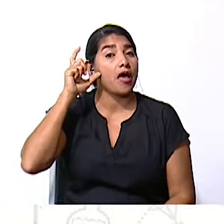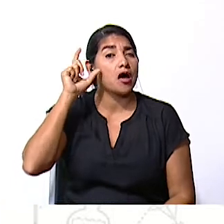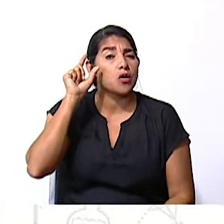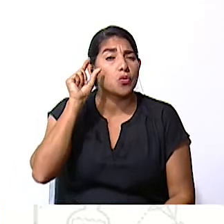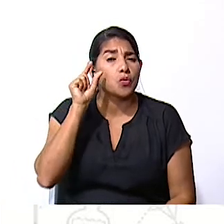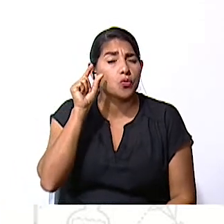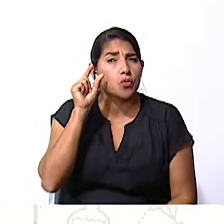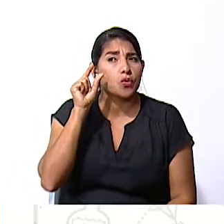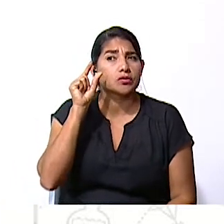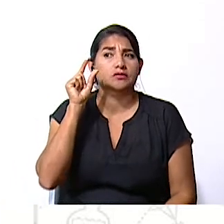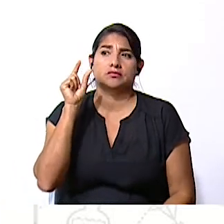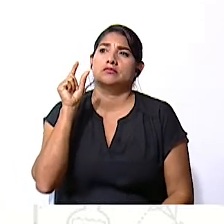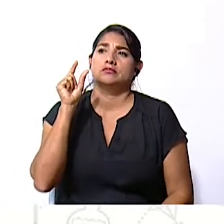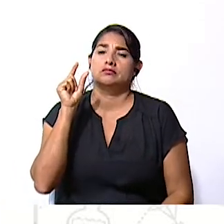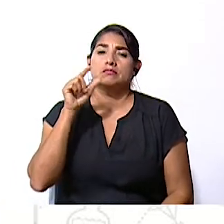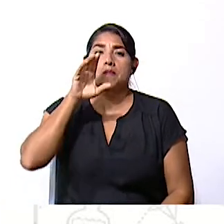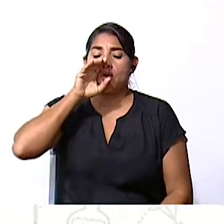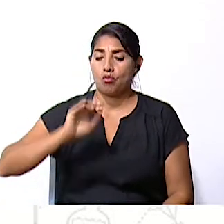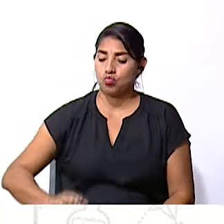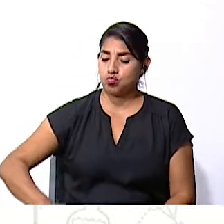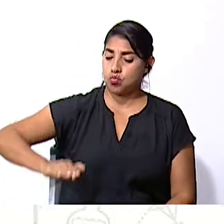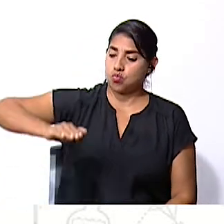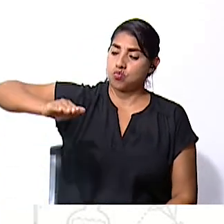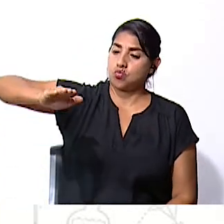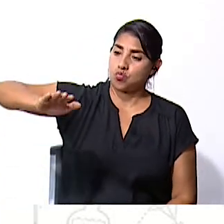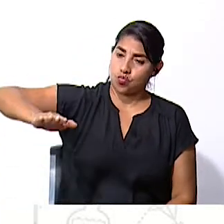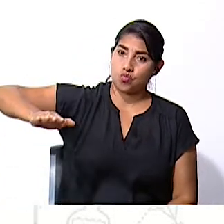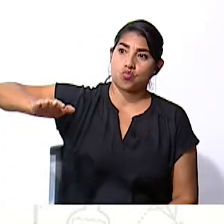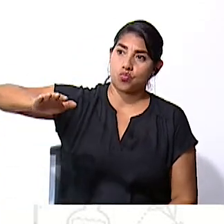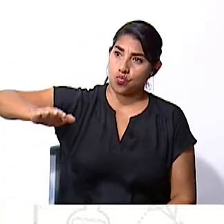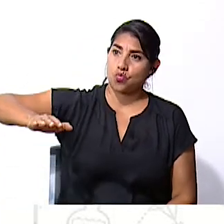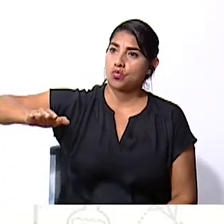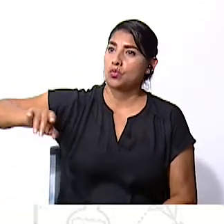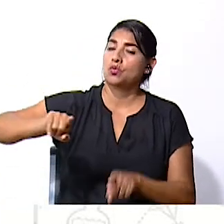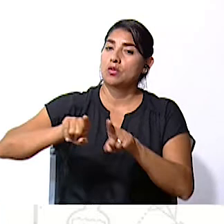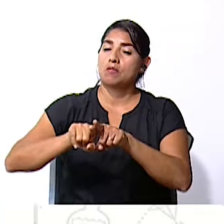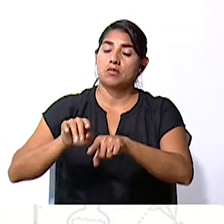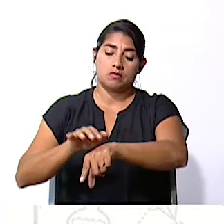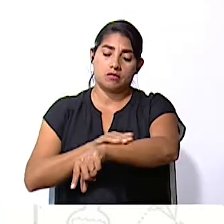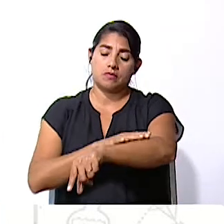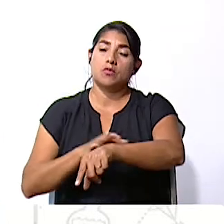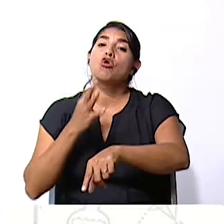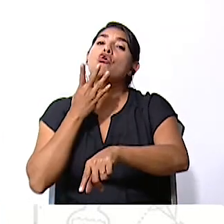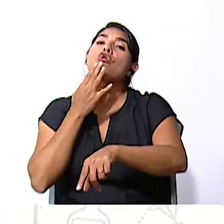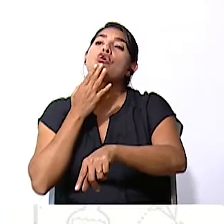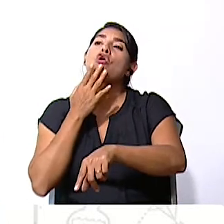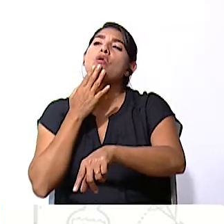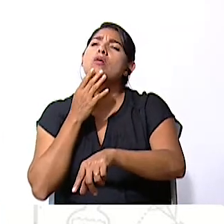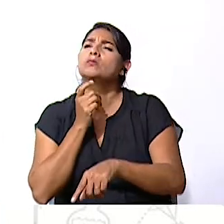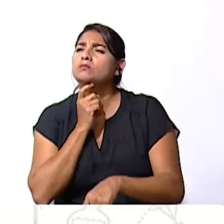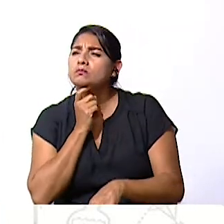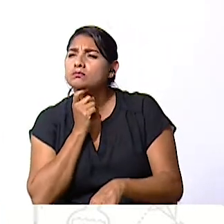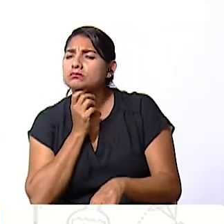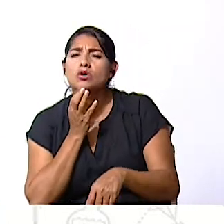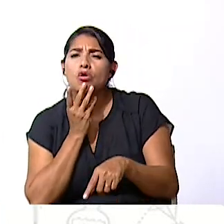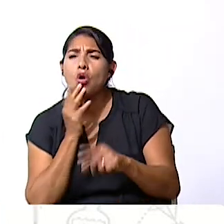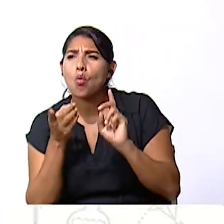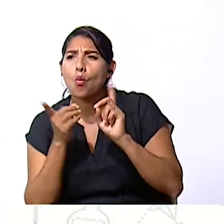cortas, que es un perro grande. ¿Y su color? ¿Cuál es su color?